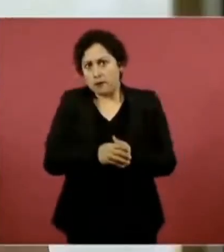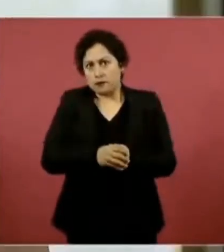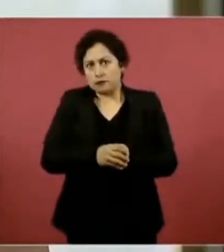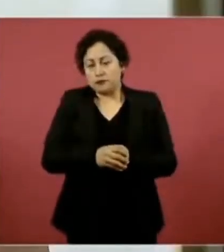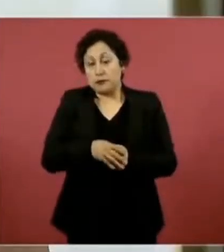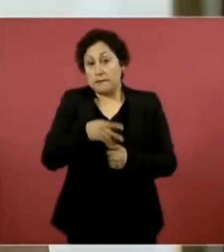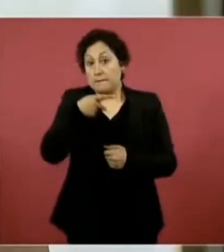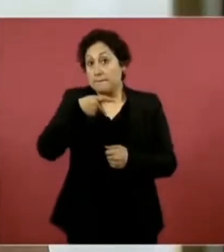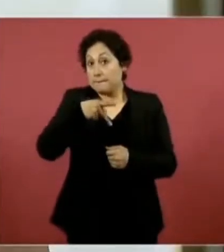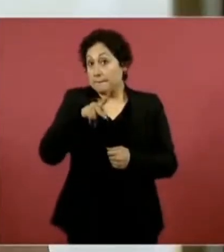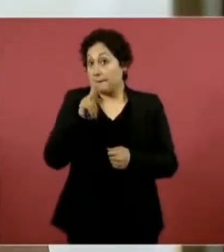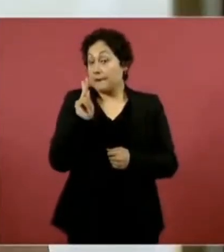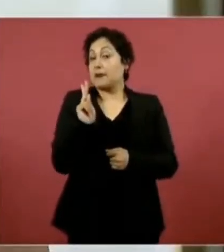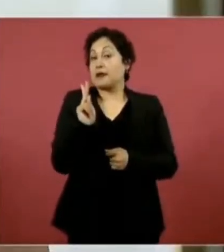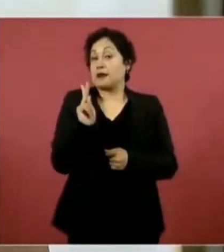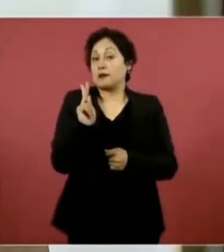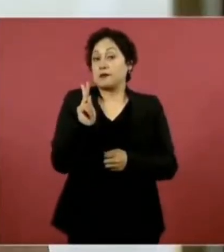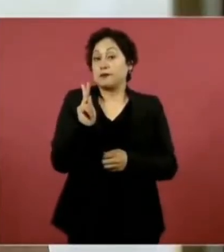pero